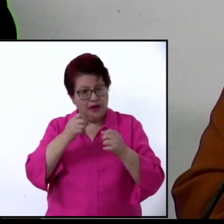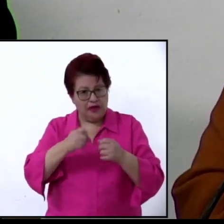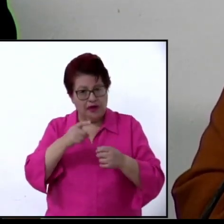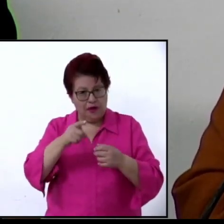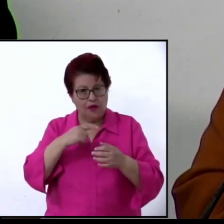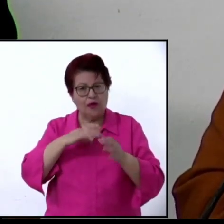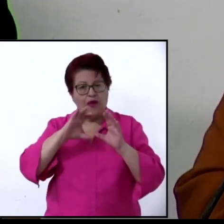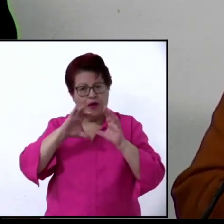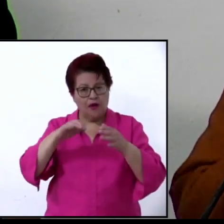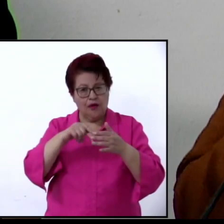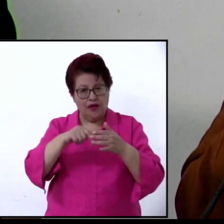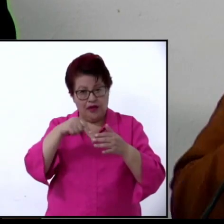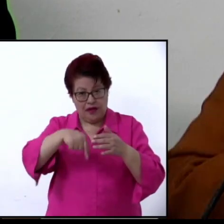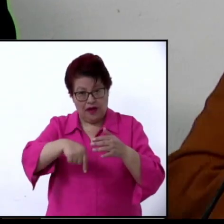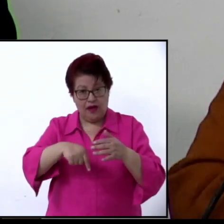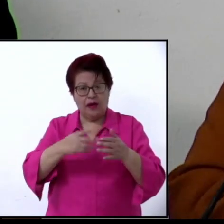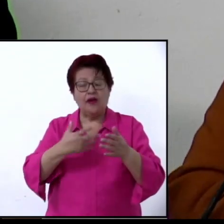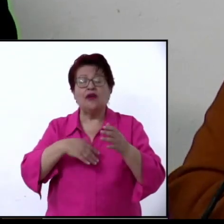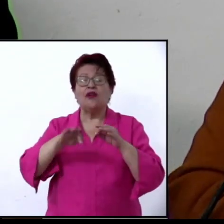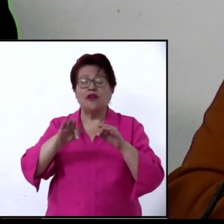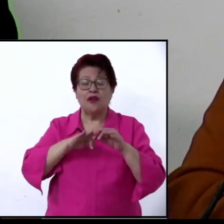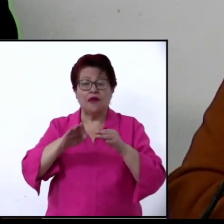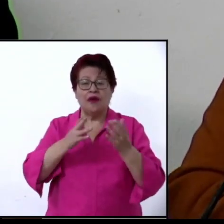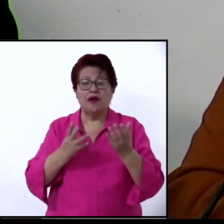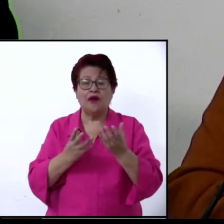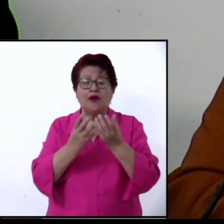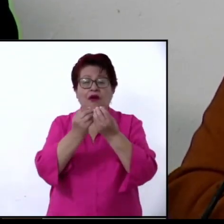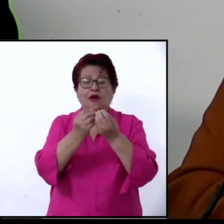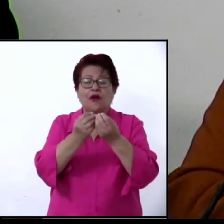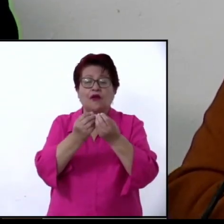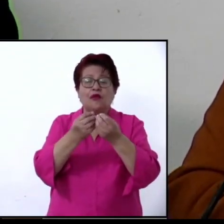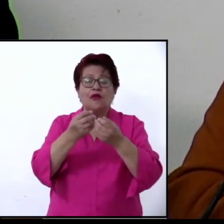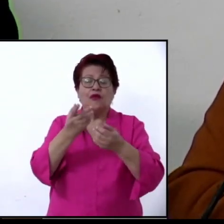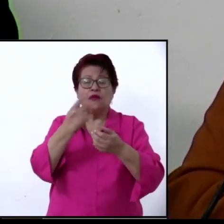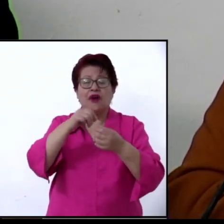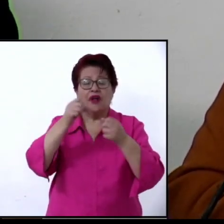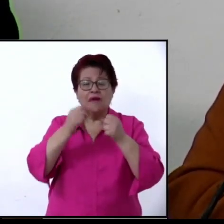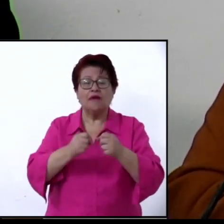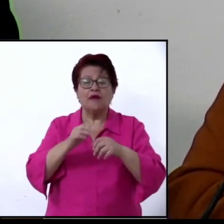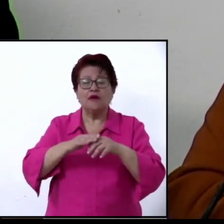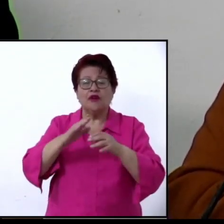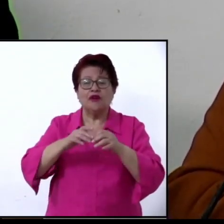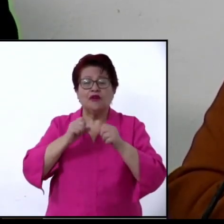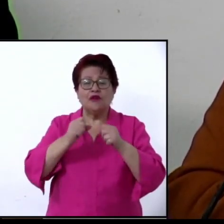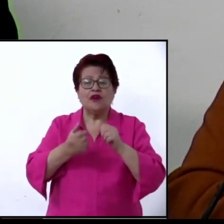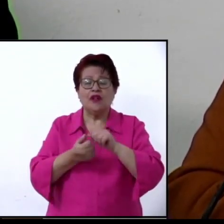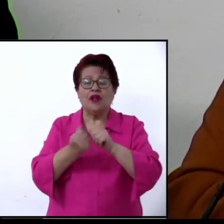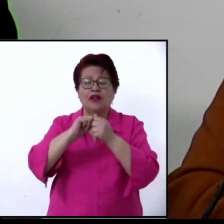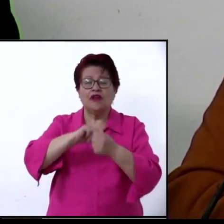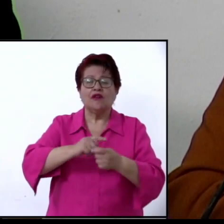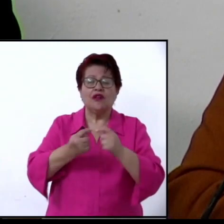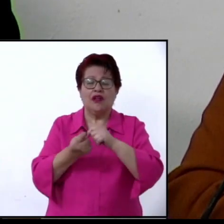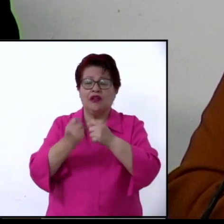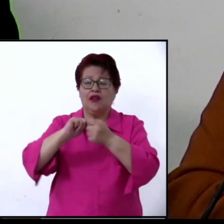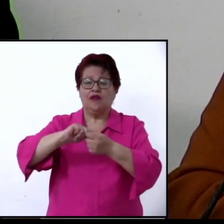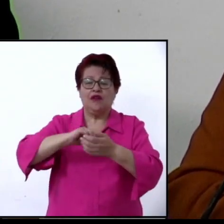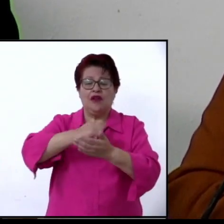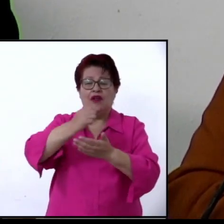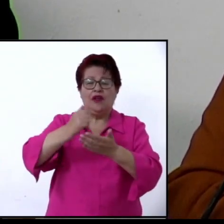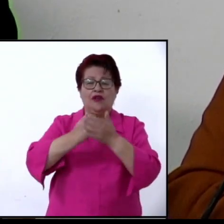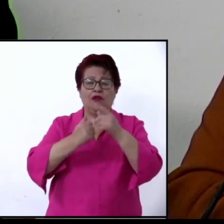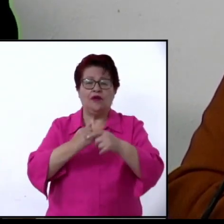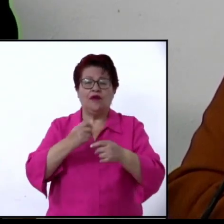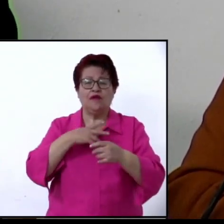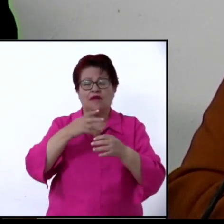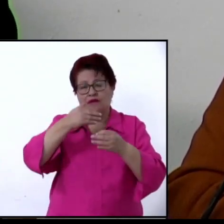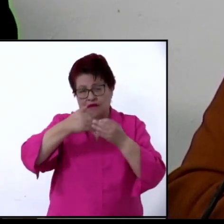desde el Congreso seguiremos trabajando de la mano con usted para consolidar la transformación de la ciudad. Sabemos que